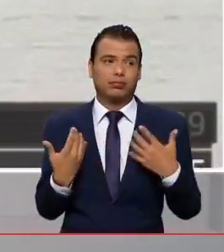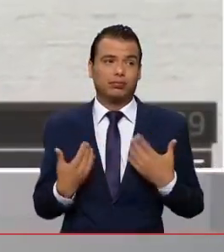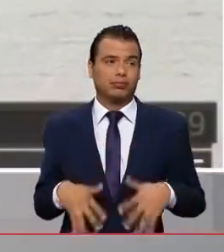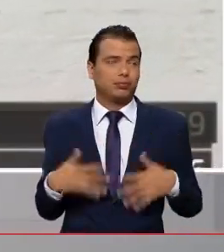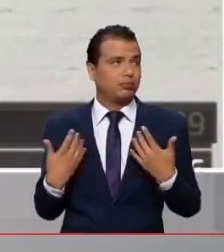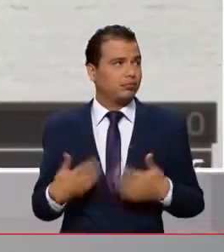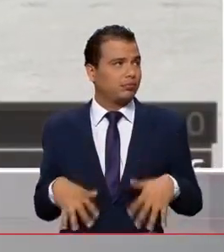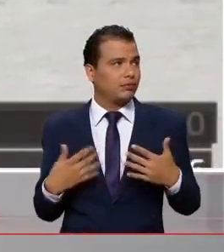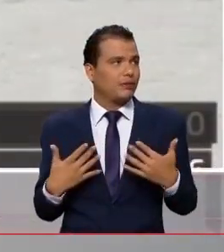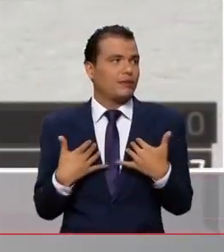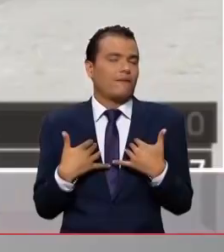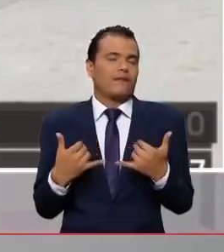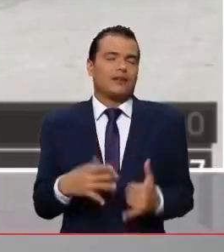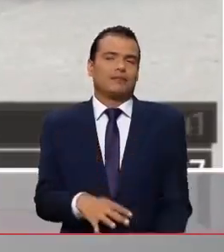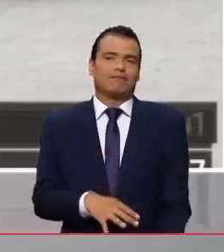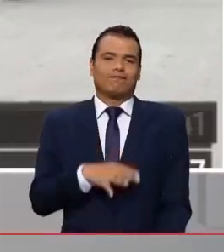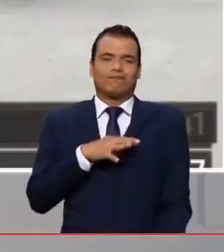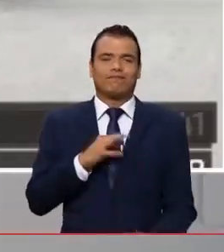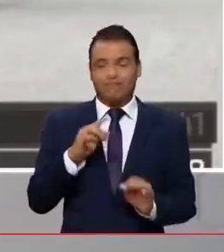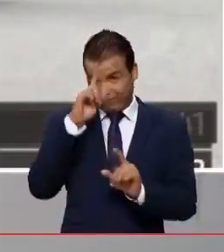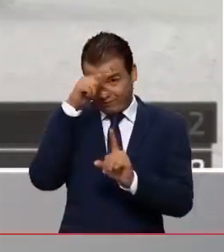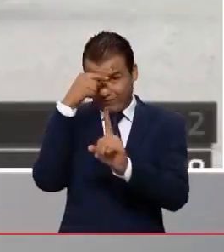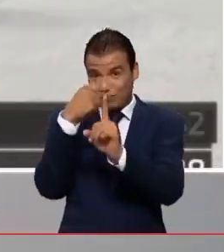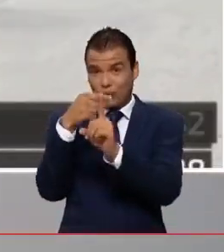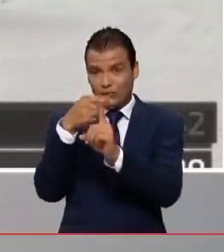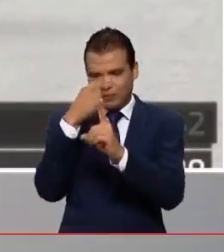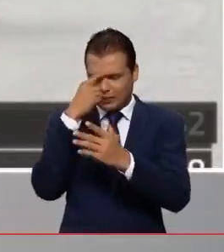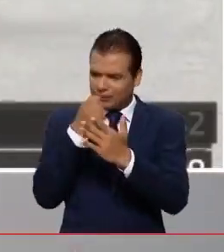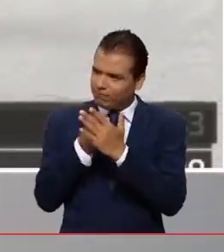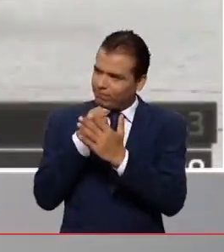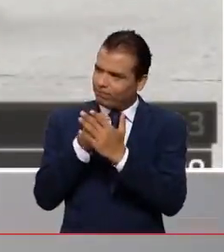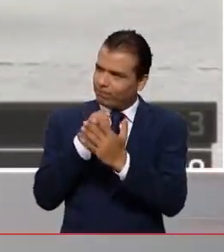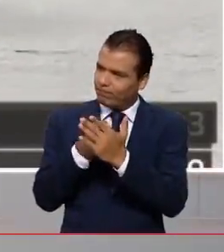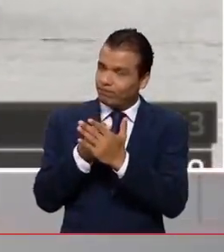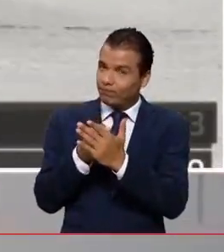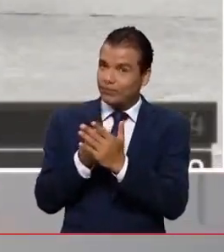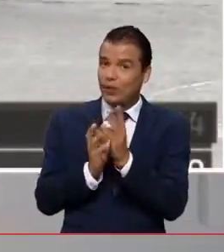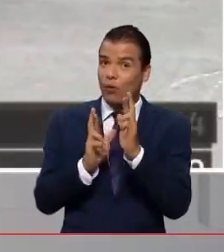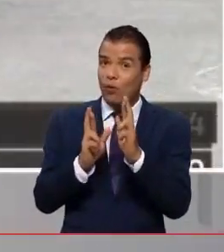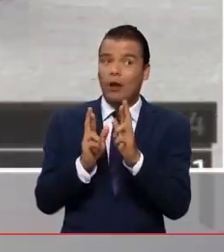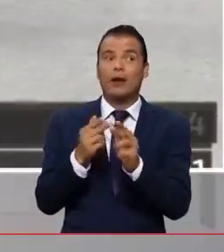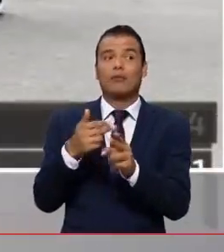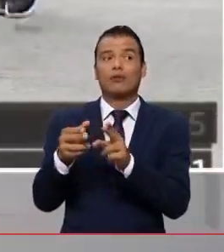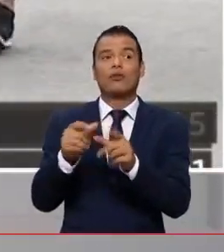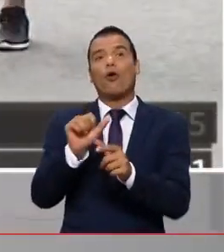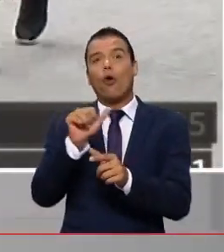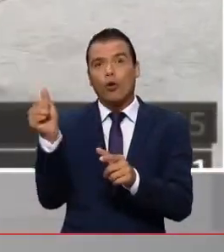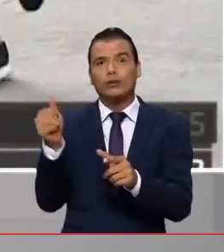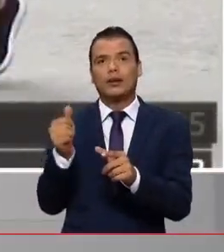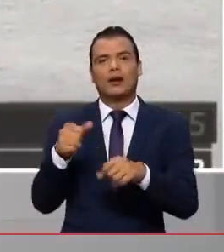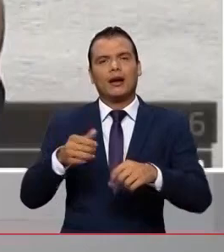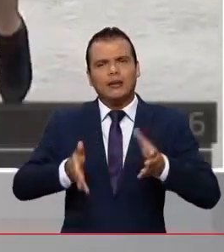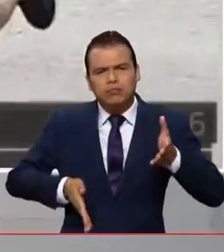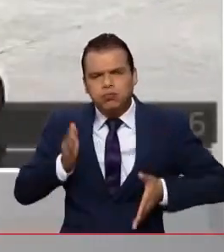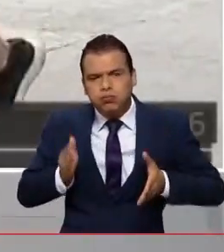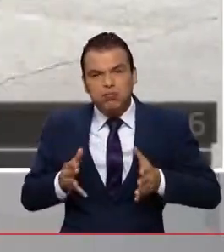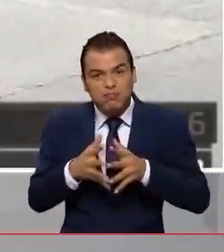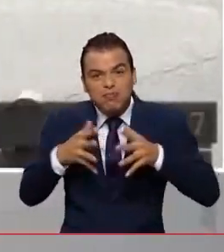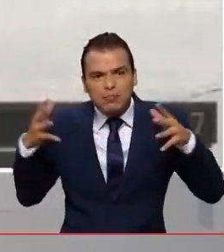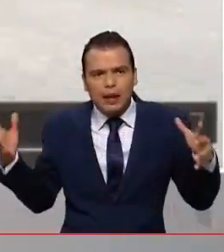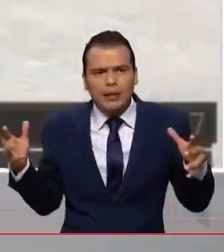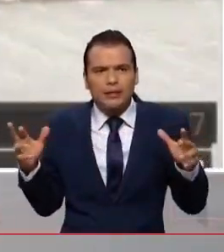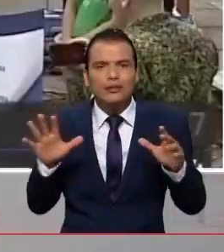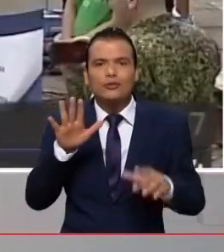decir? Estoy muy orgullosa y muy optimista porque sigamos con esto y lleguemos a una media maratón. Y es una forma de mostrar que hay otras